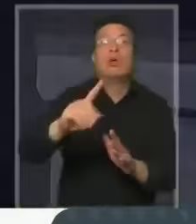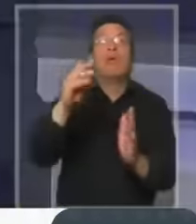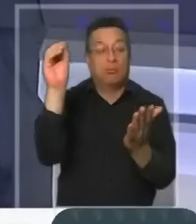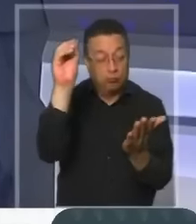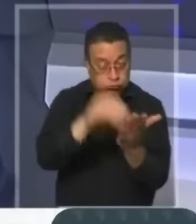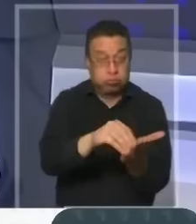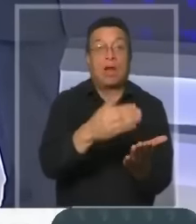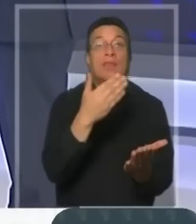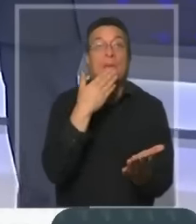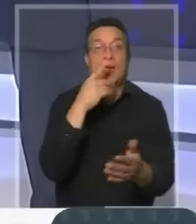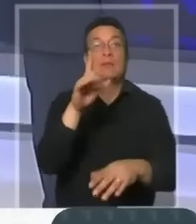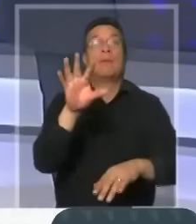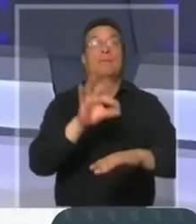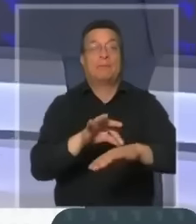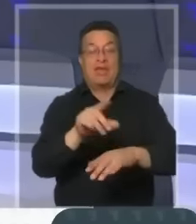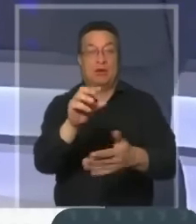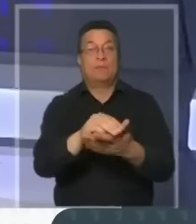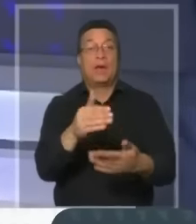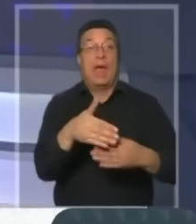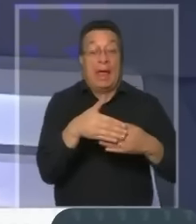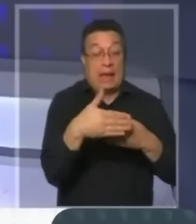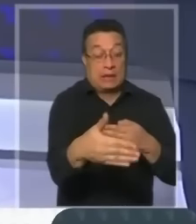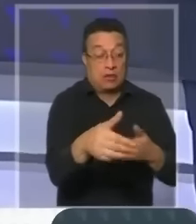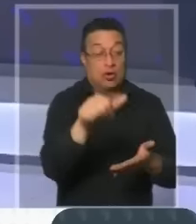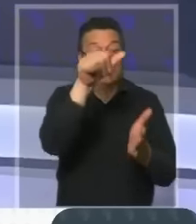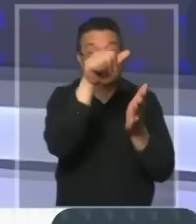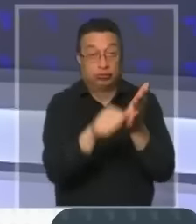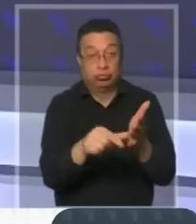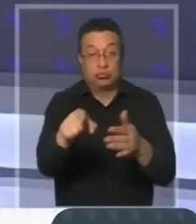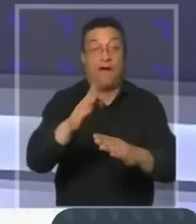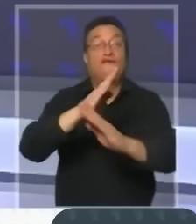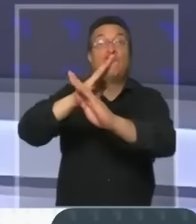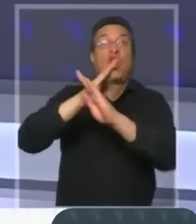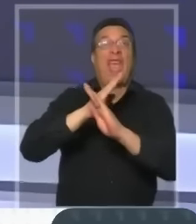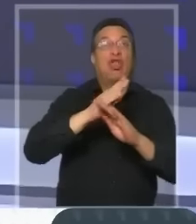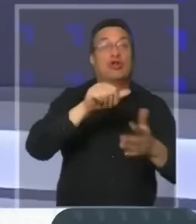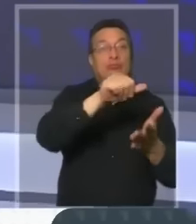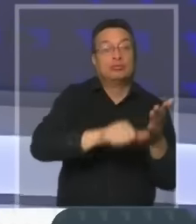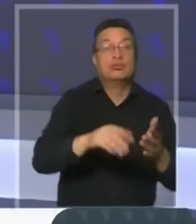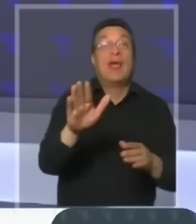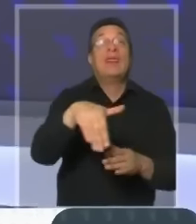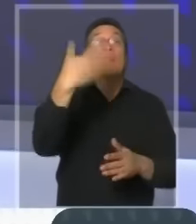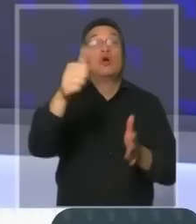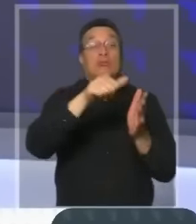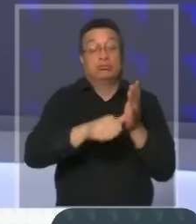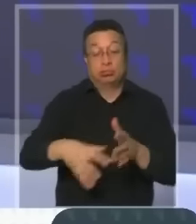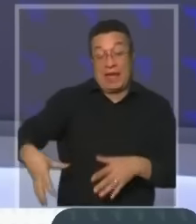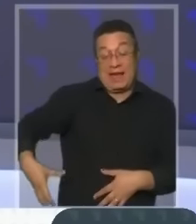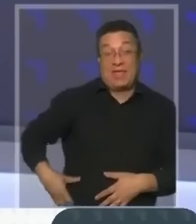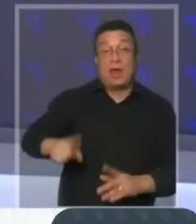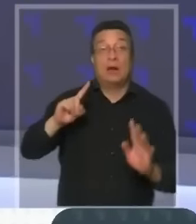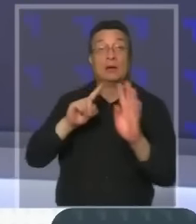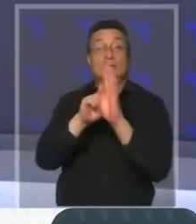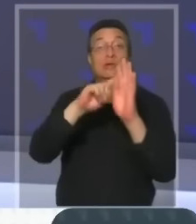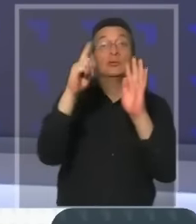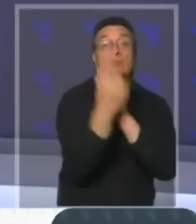registrado. Retraso, cirugías por pabellón residencia bloqueado y posterior cirugía cadera ingresada con